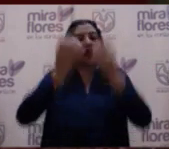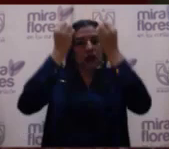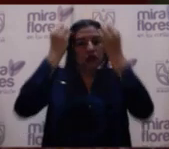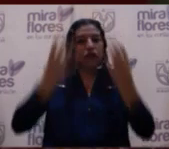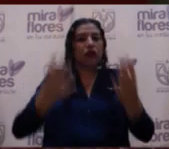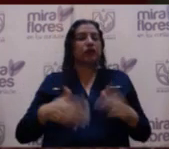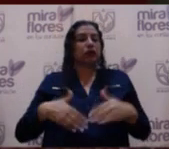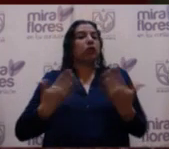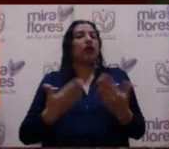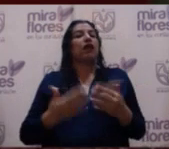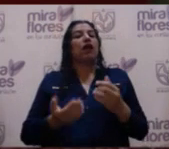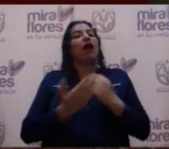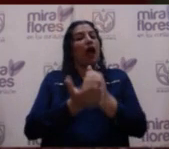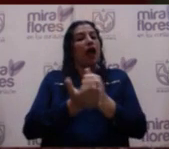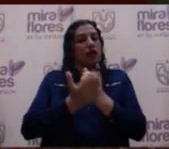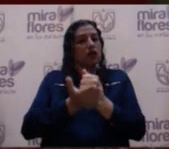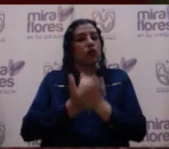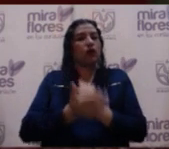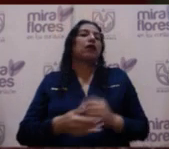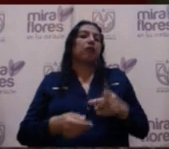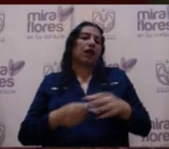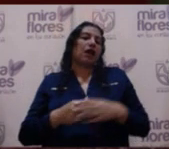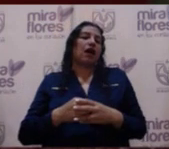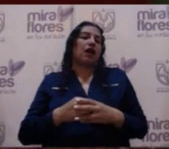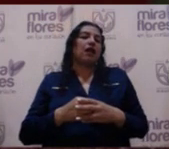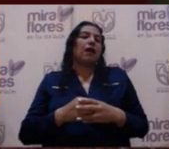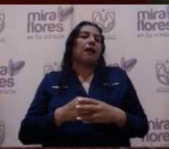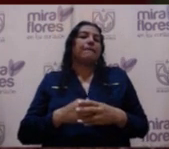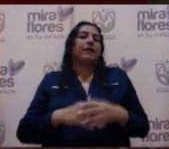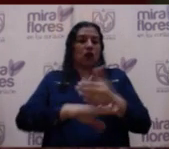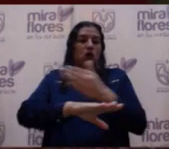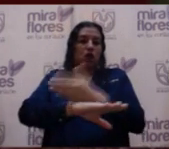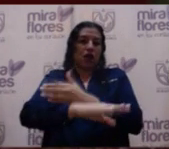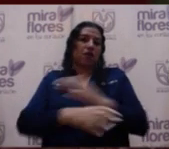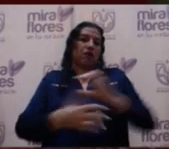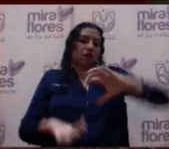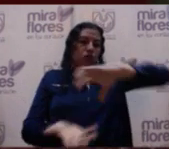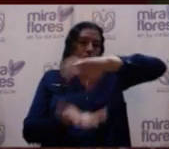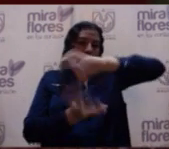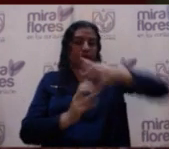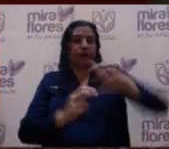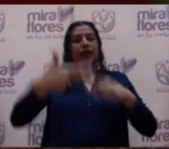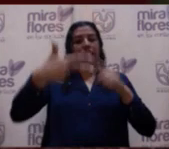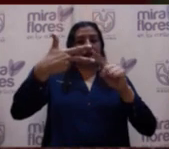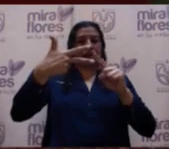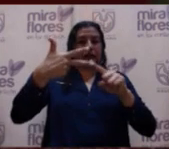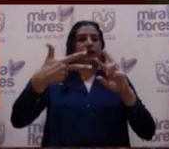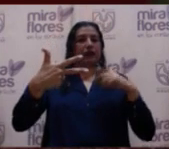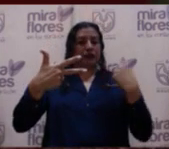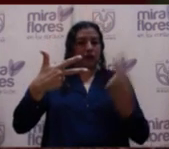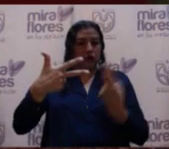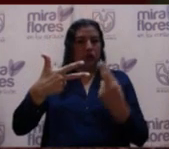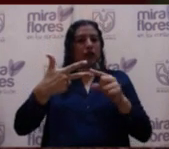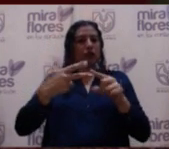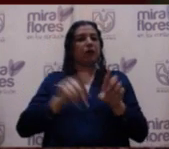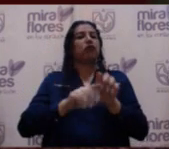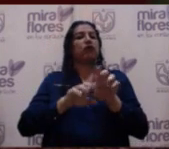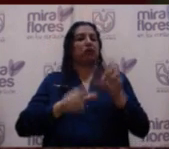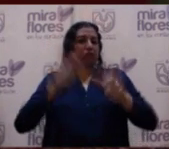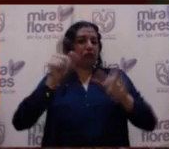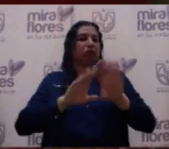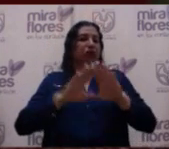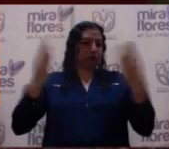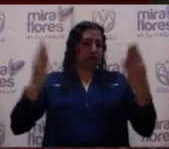información puede servir para ayudar en el tema de movilidad. En la tercera reunión, que fue también una reunión abierta al